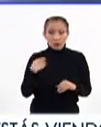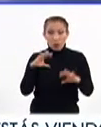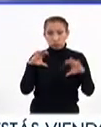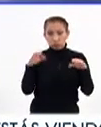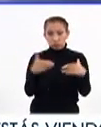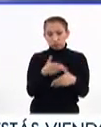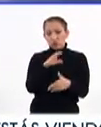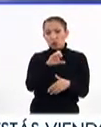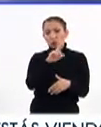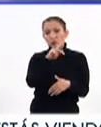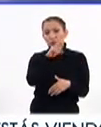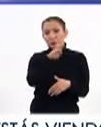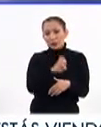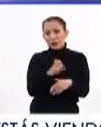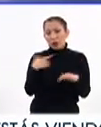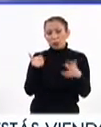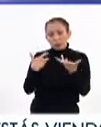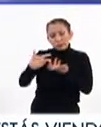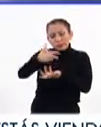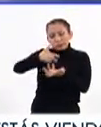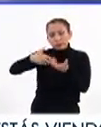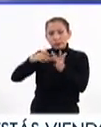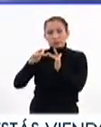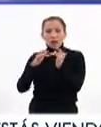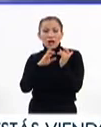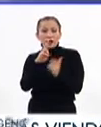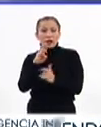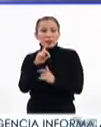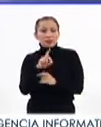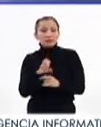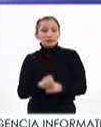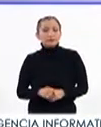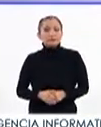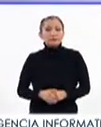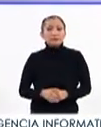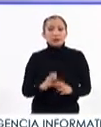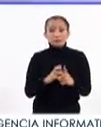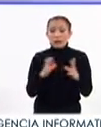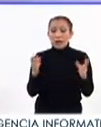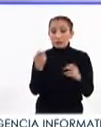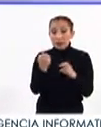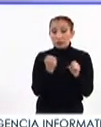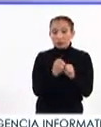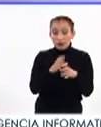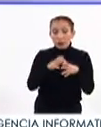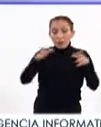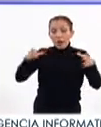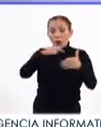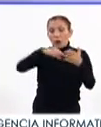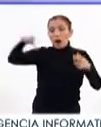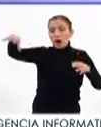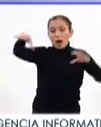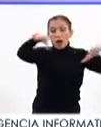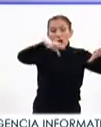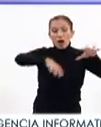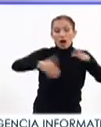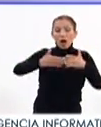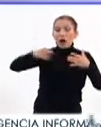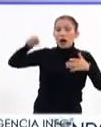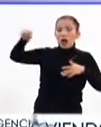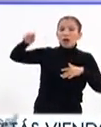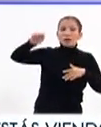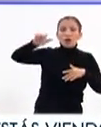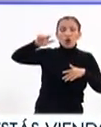Como tal, esta manera de tejer redes. Exactamente, es tan grande que este año también amplió sus sedes. Se desplaza ahora